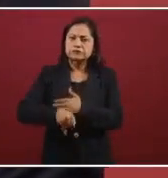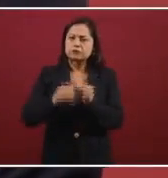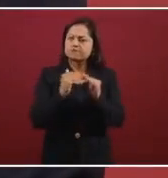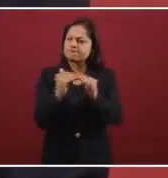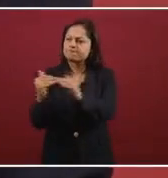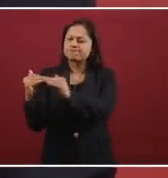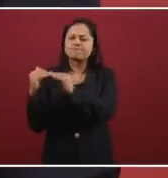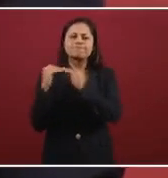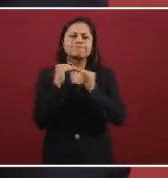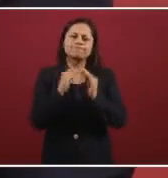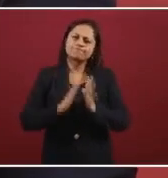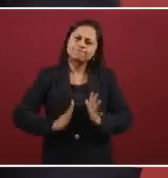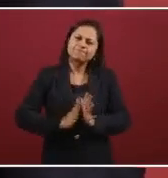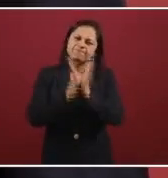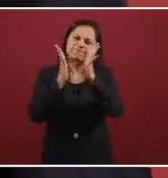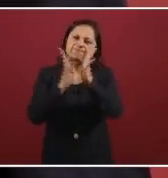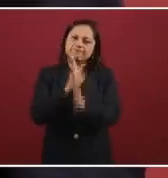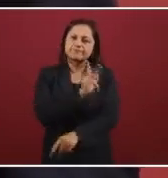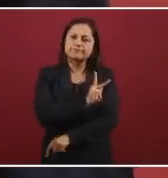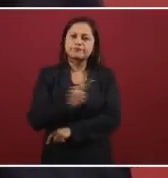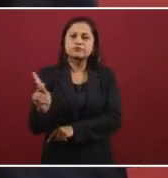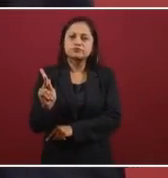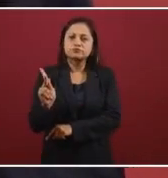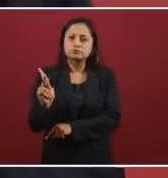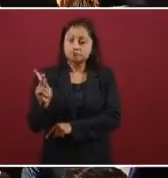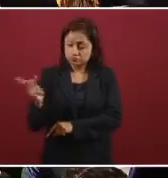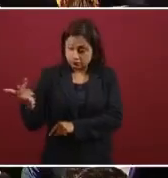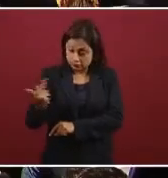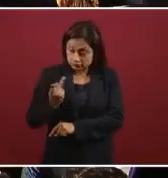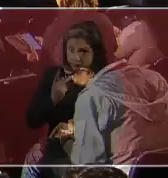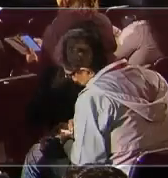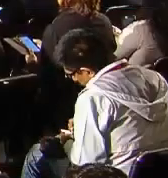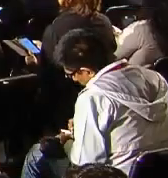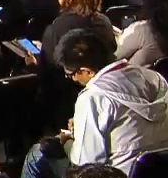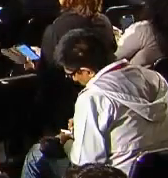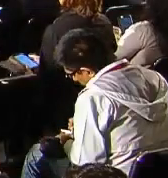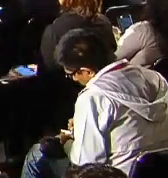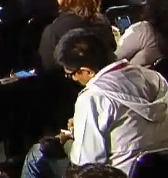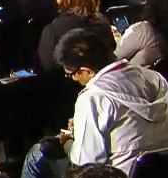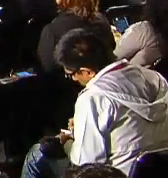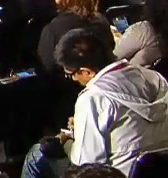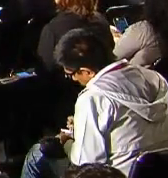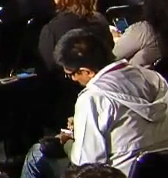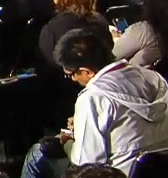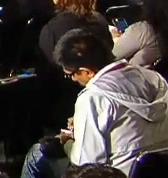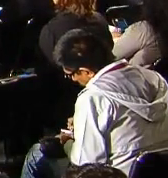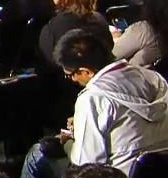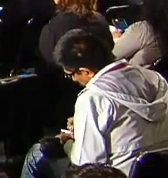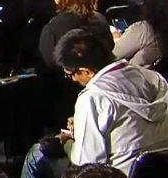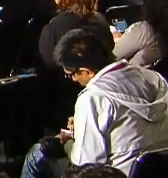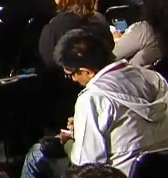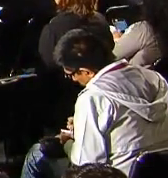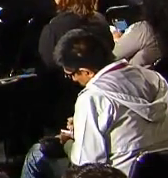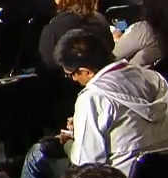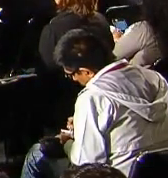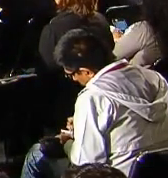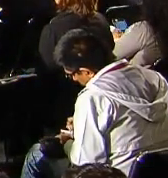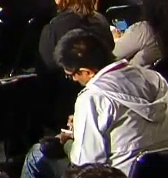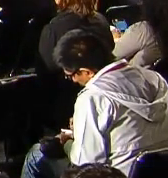Sobre eso nos entendemos, y desde luego a partir del